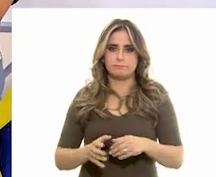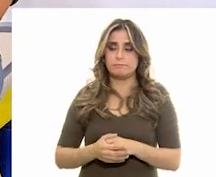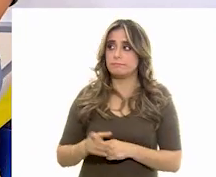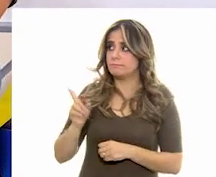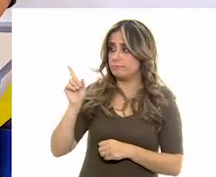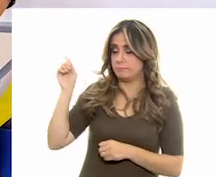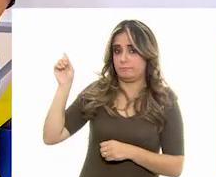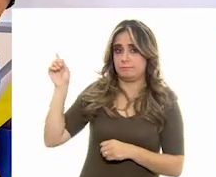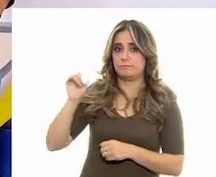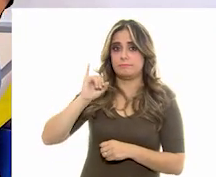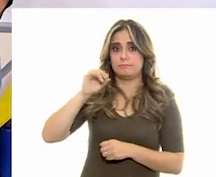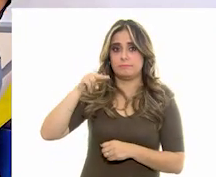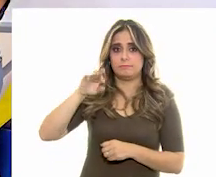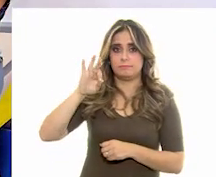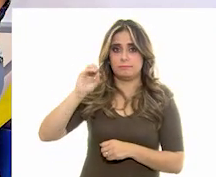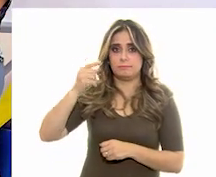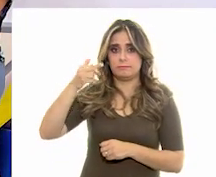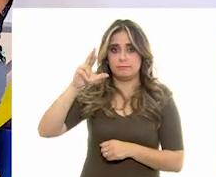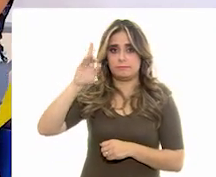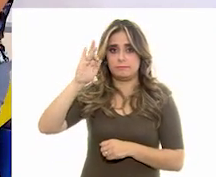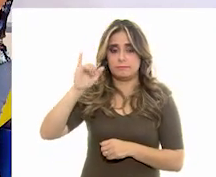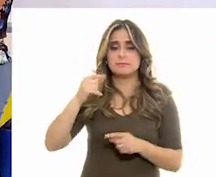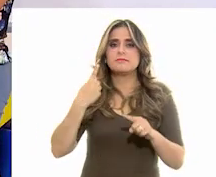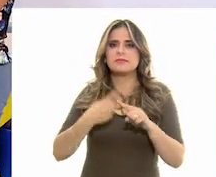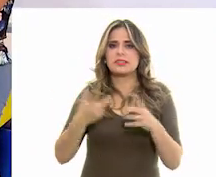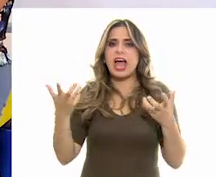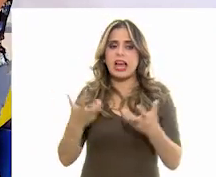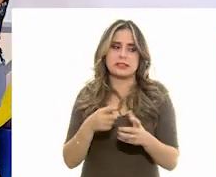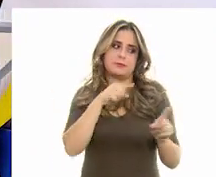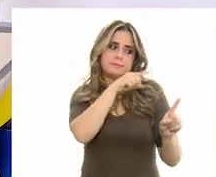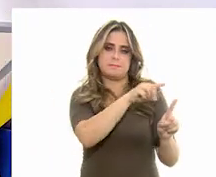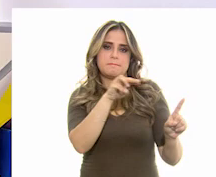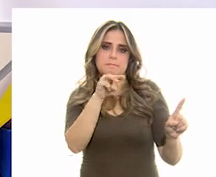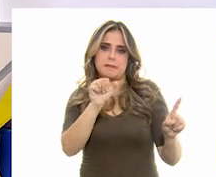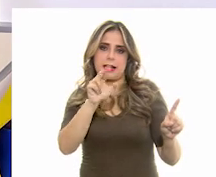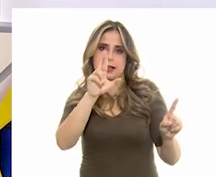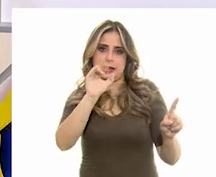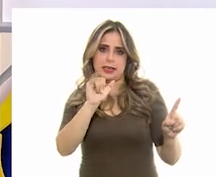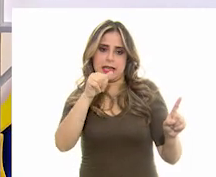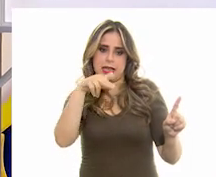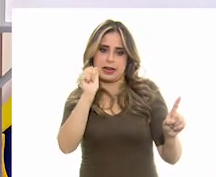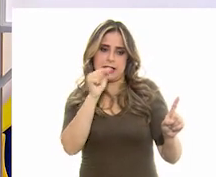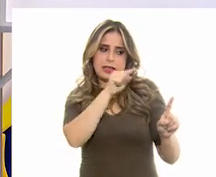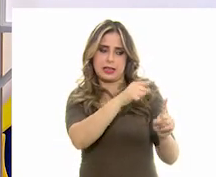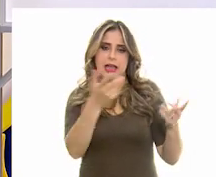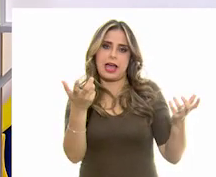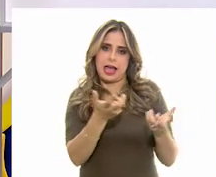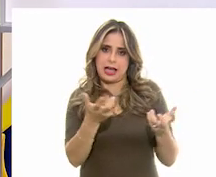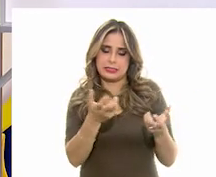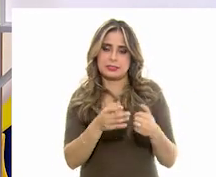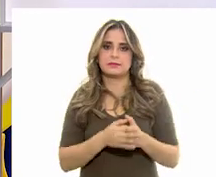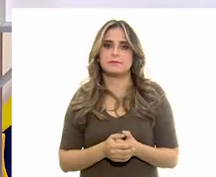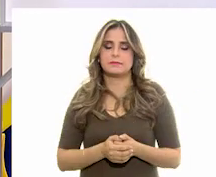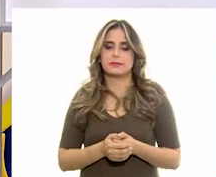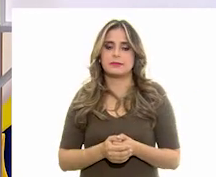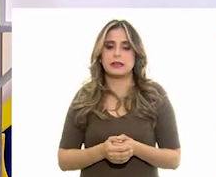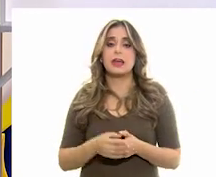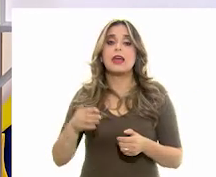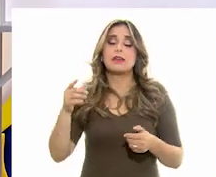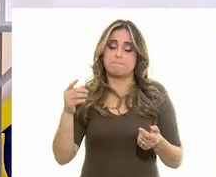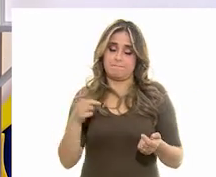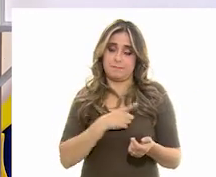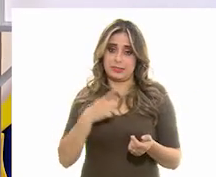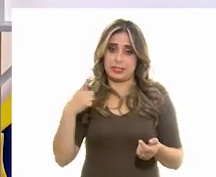de las infografías que realizó Mariana y en la cual también tenemos que escribir el